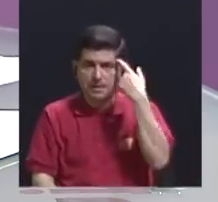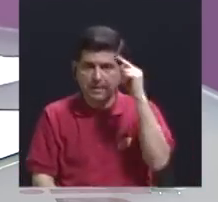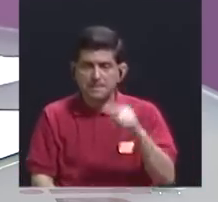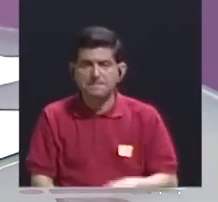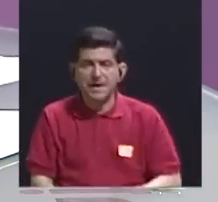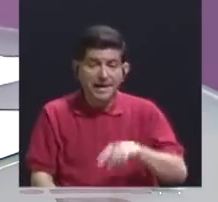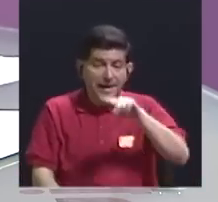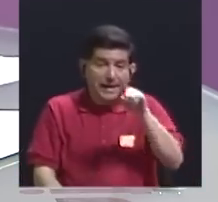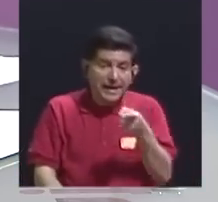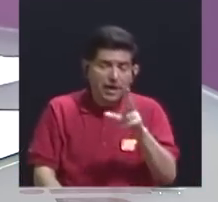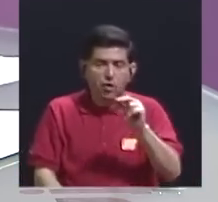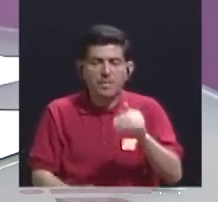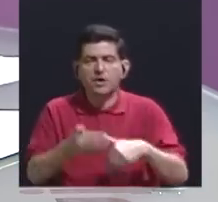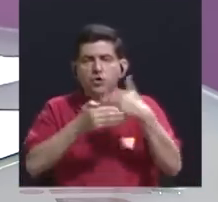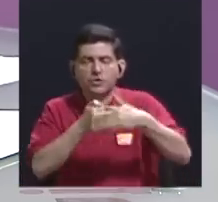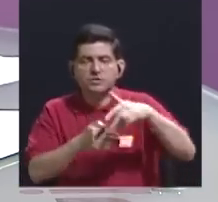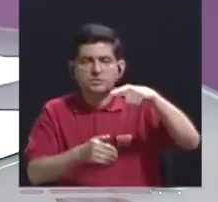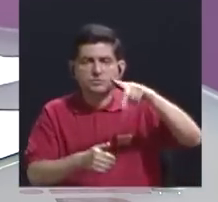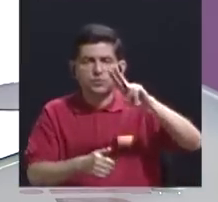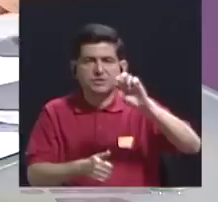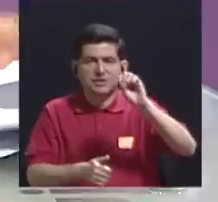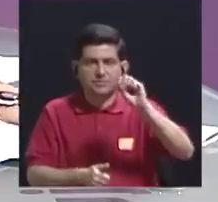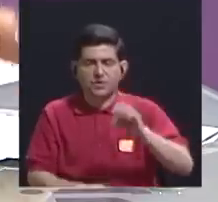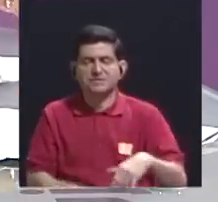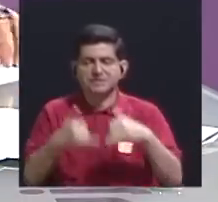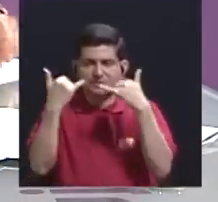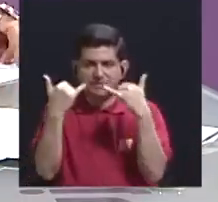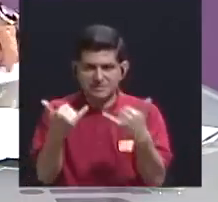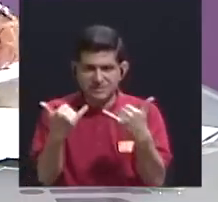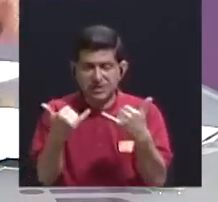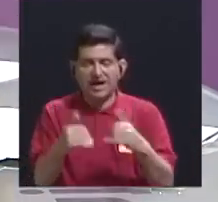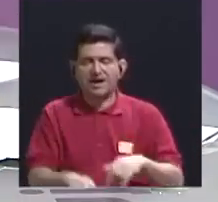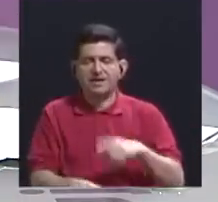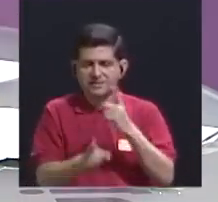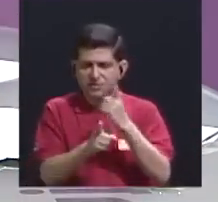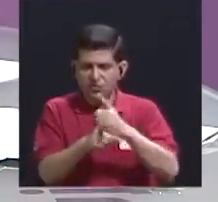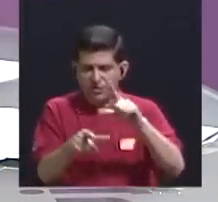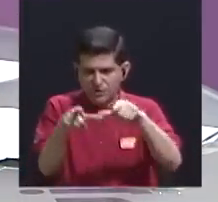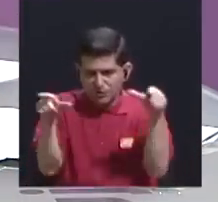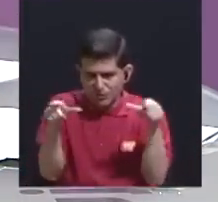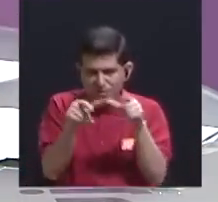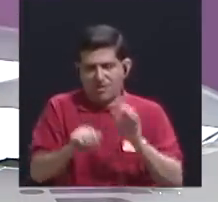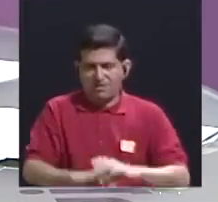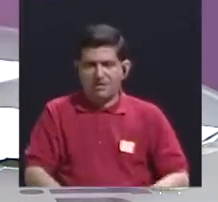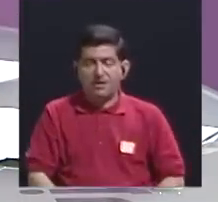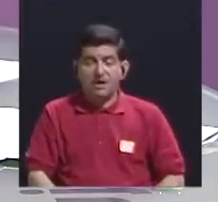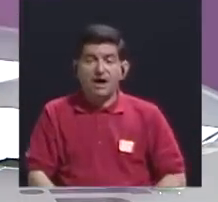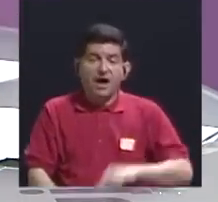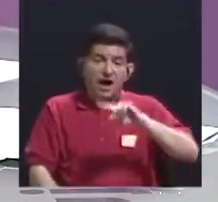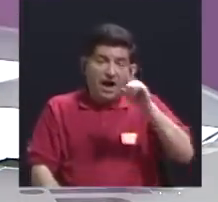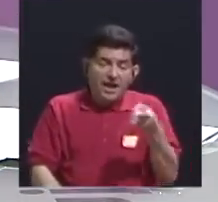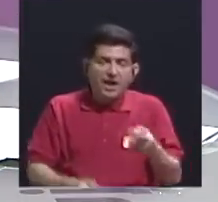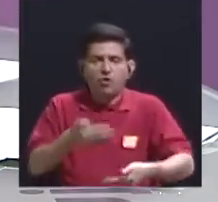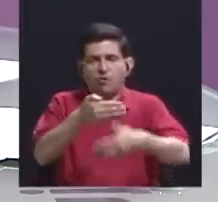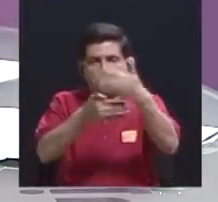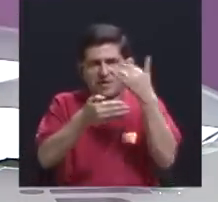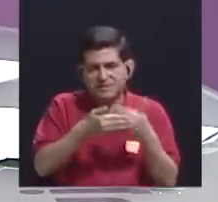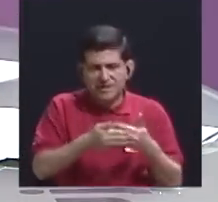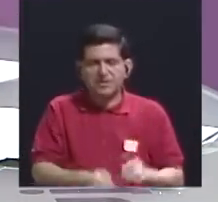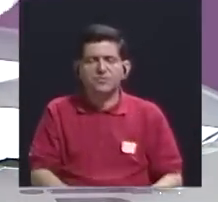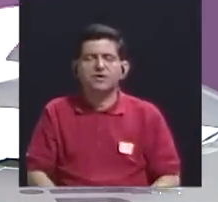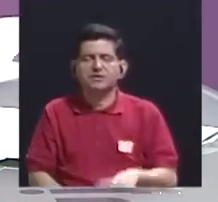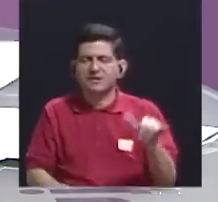no esté después después sino después de ya nuestra opción la otra que venía era que la coma regrese a después